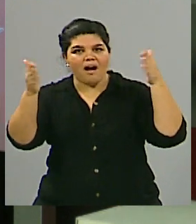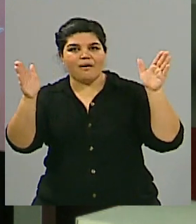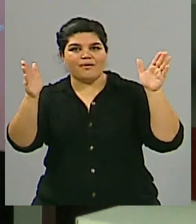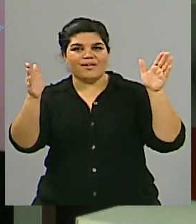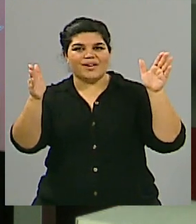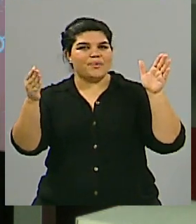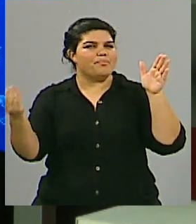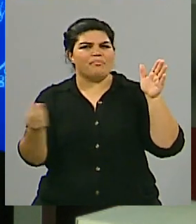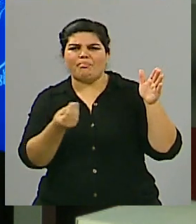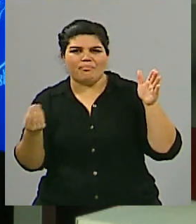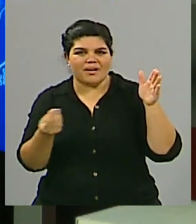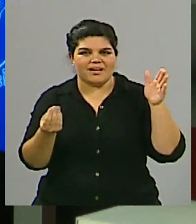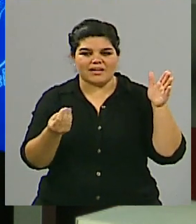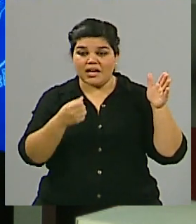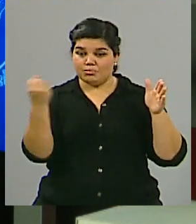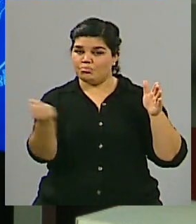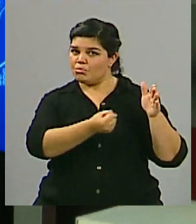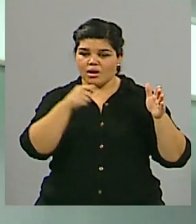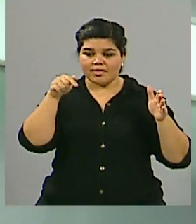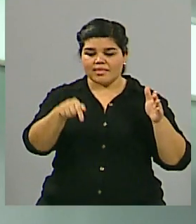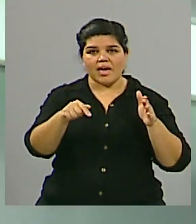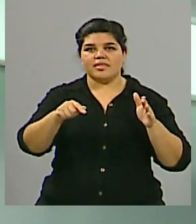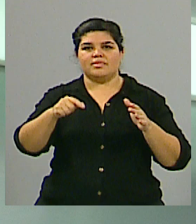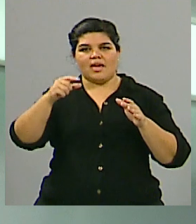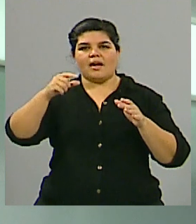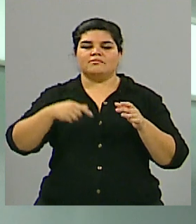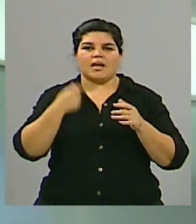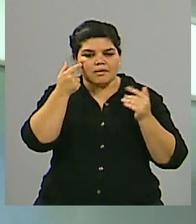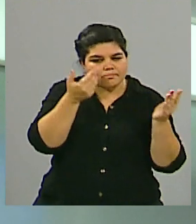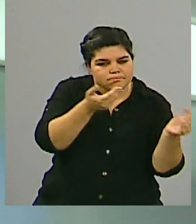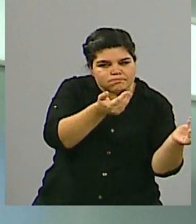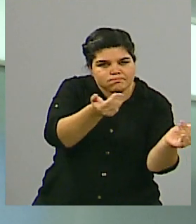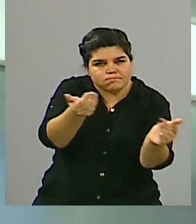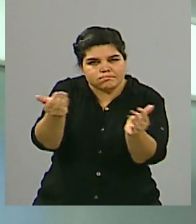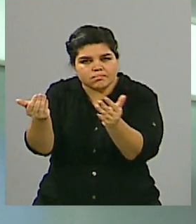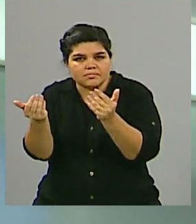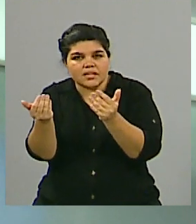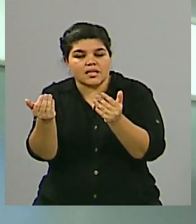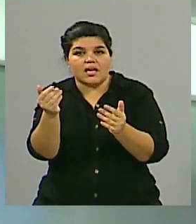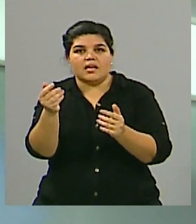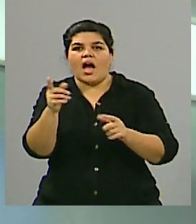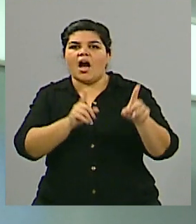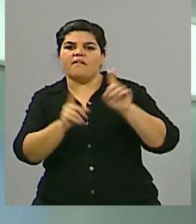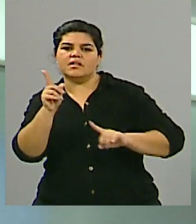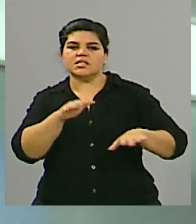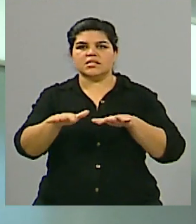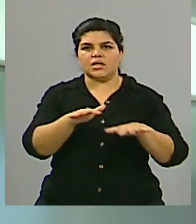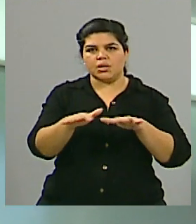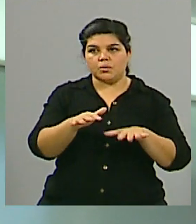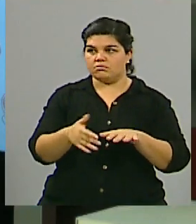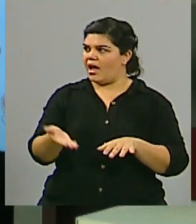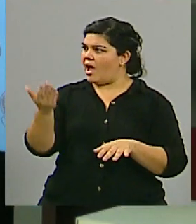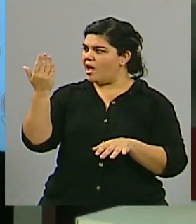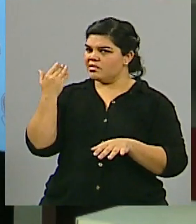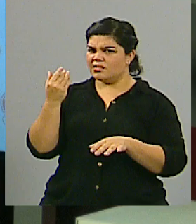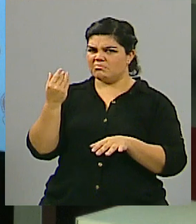es sumamente importante esto de la formación, porque ante ciertos tipos de situaciones, en otras épocas, si nos tenemos que remitir incluso